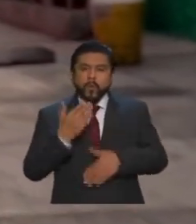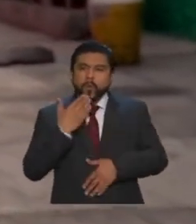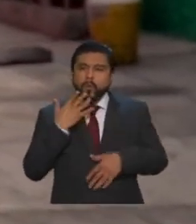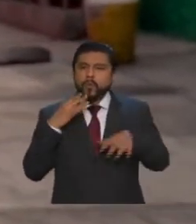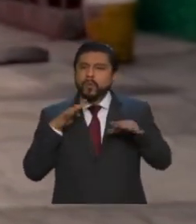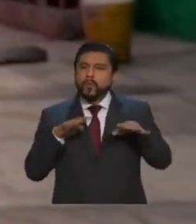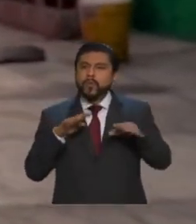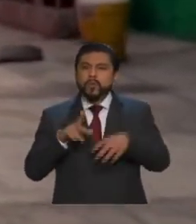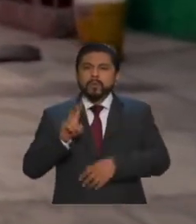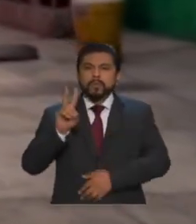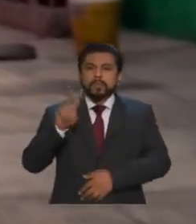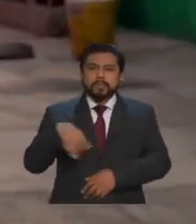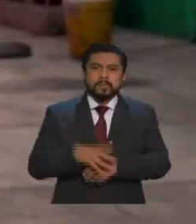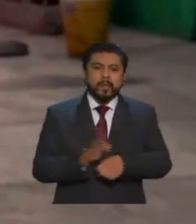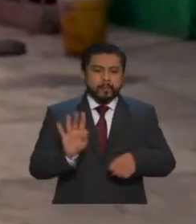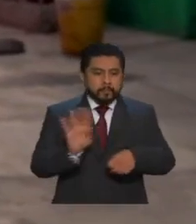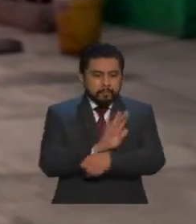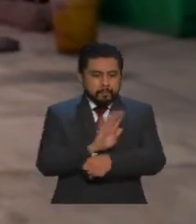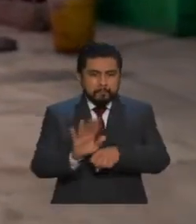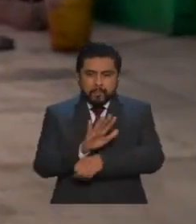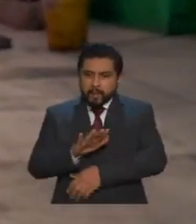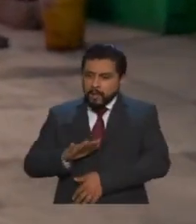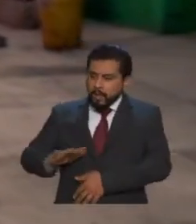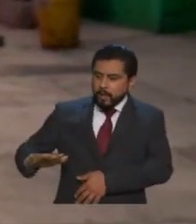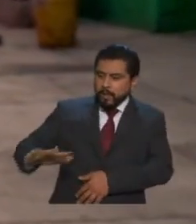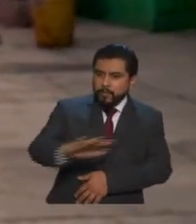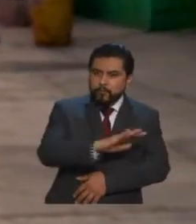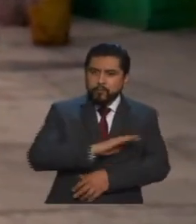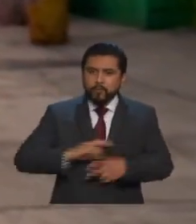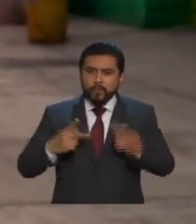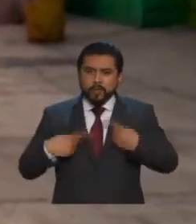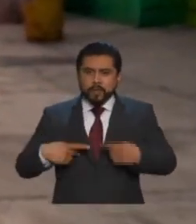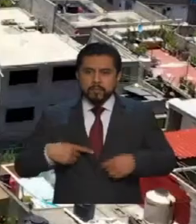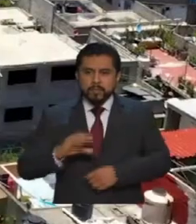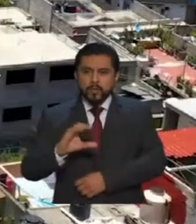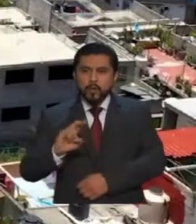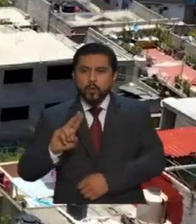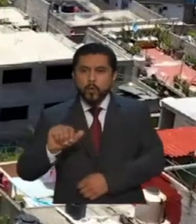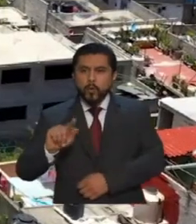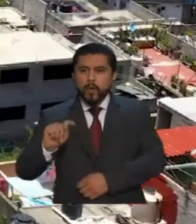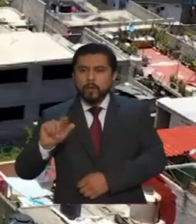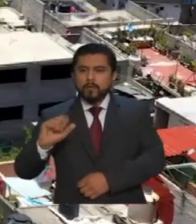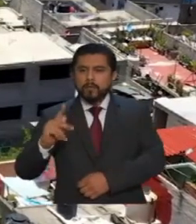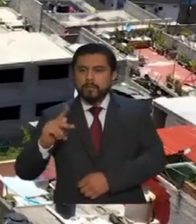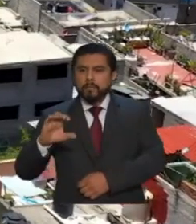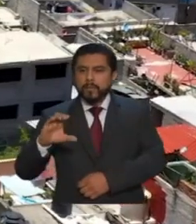haber mucho beneficio para aquí, para la comunidad de Coatepec.